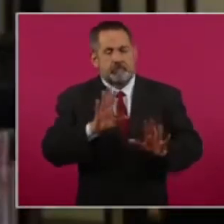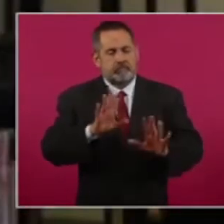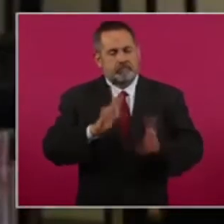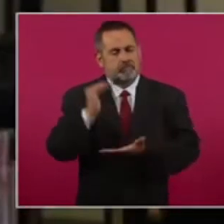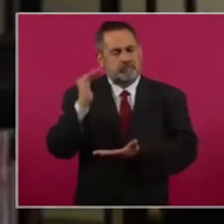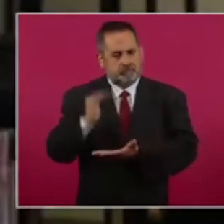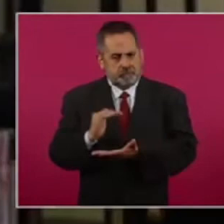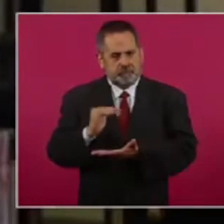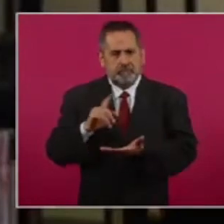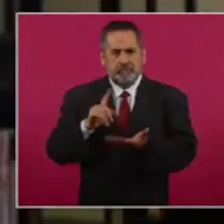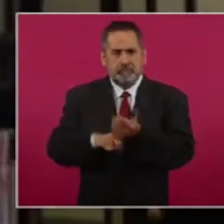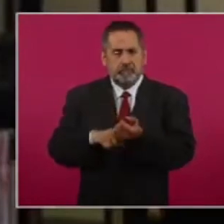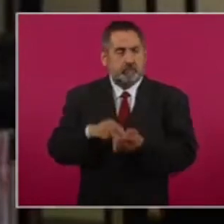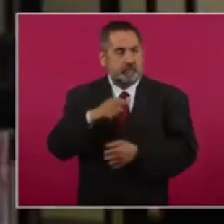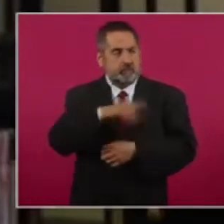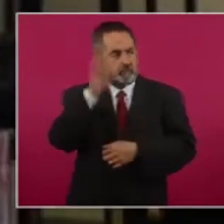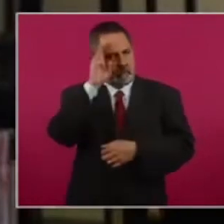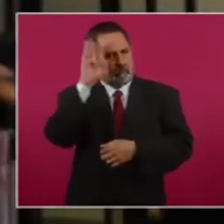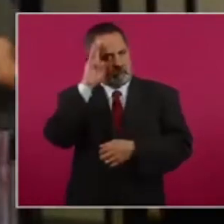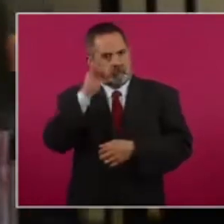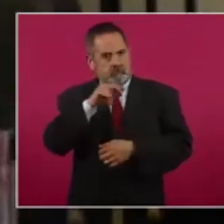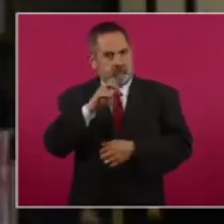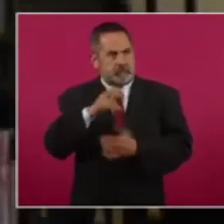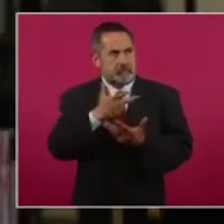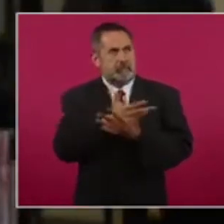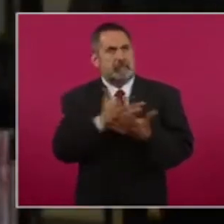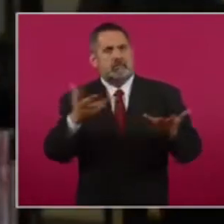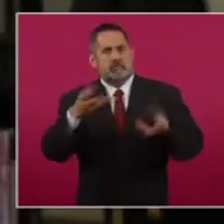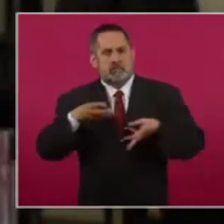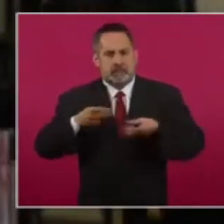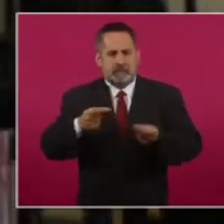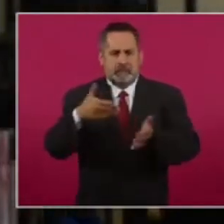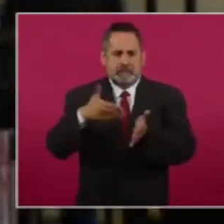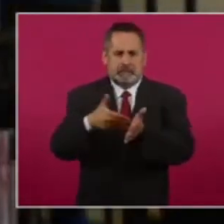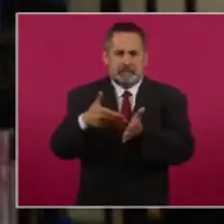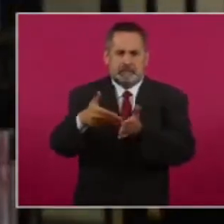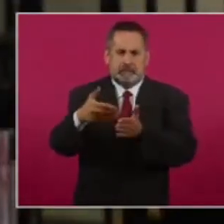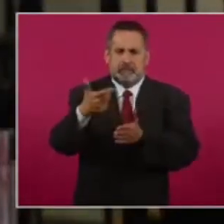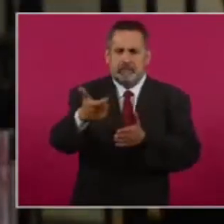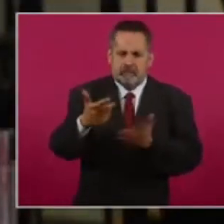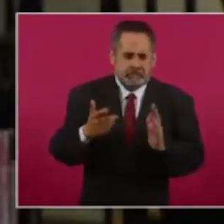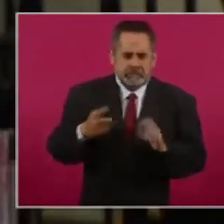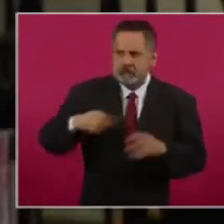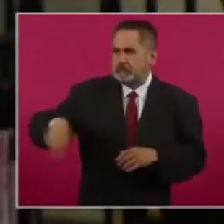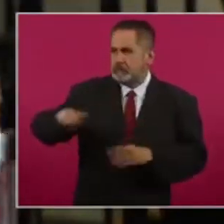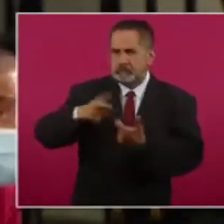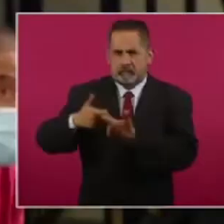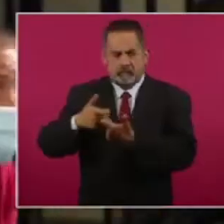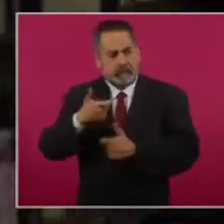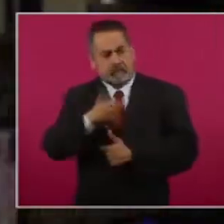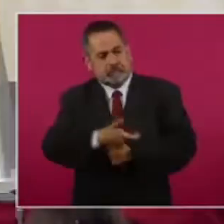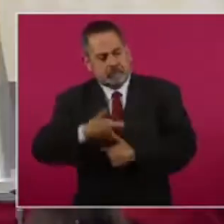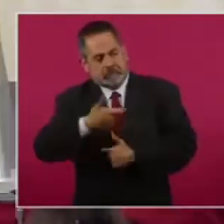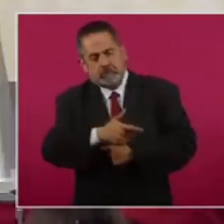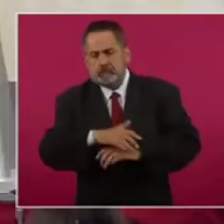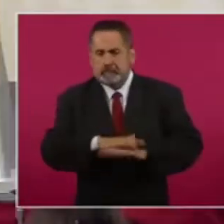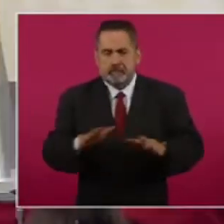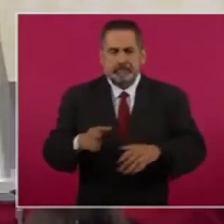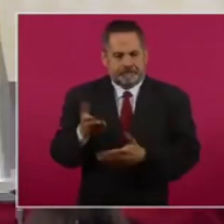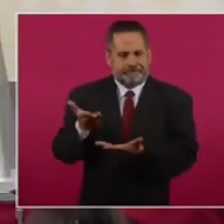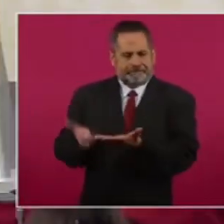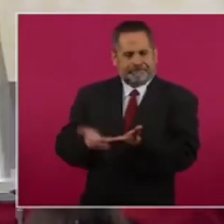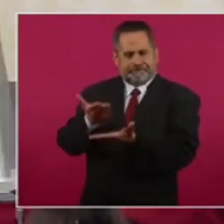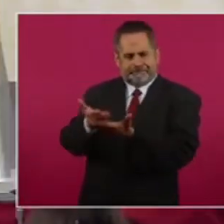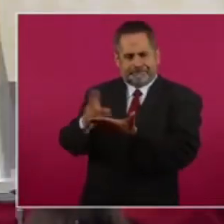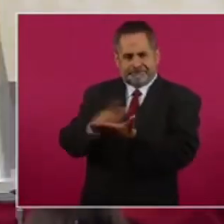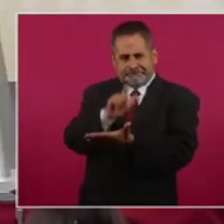ya que tenemos un aparato electoral obeso que nos cuesta millones de pesos a las y los mexicanos cada año. Esta iniciativa